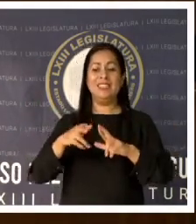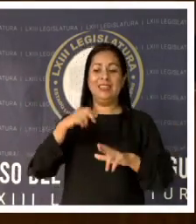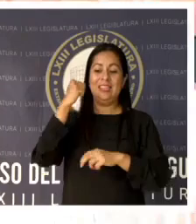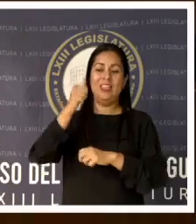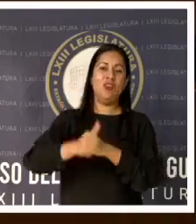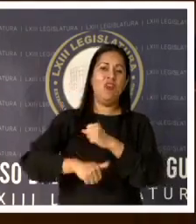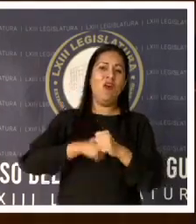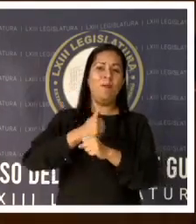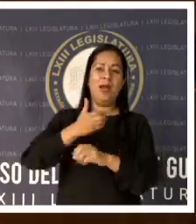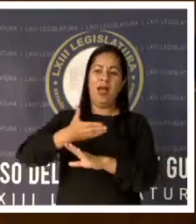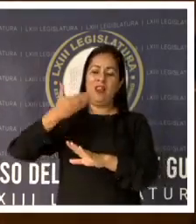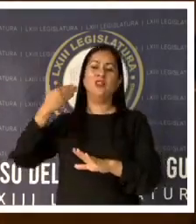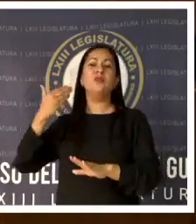gracias gracias